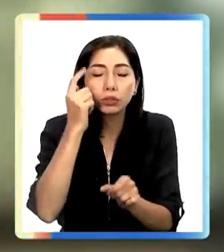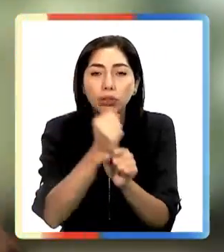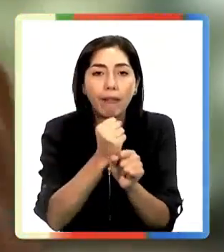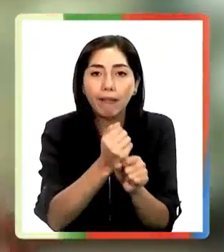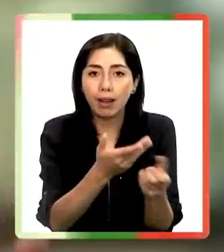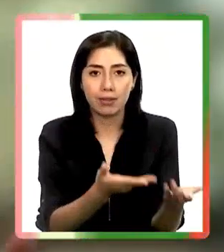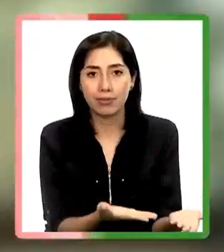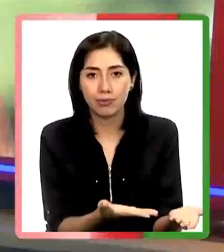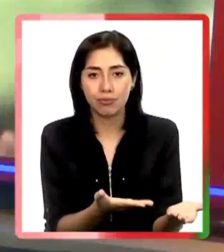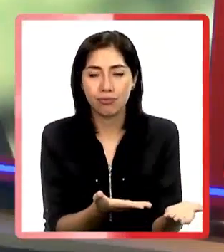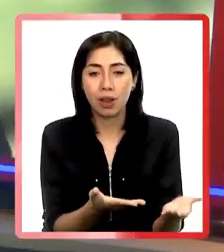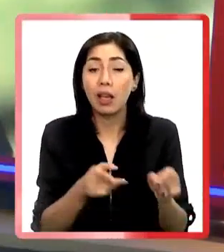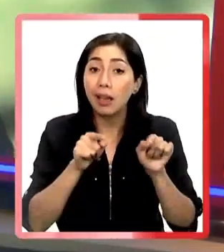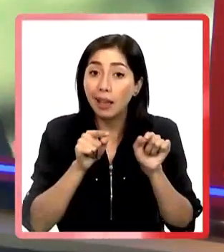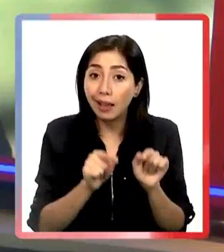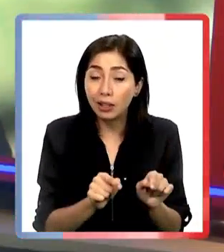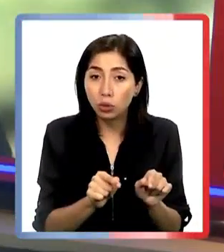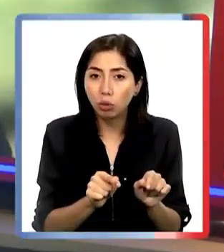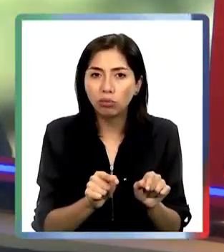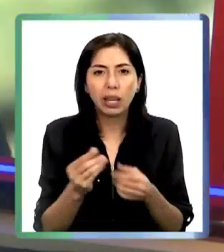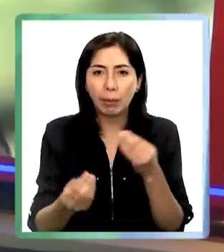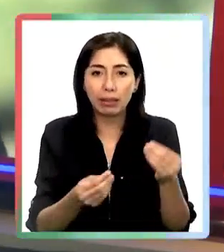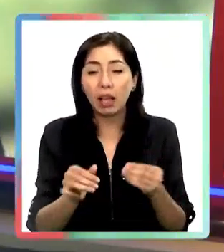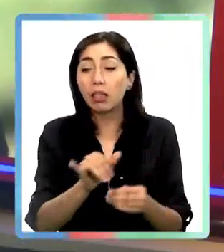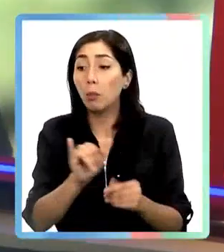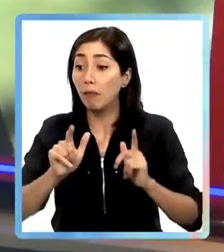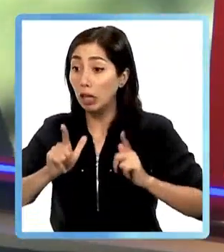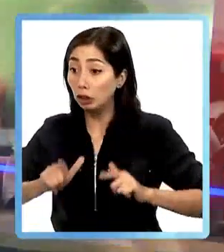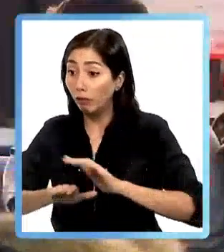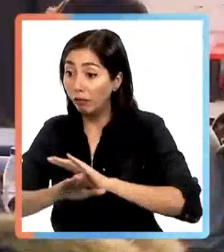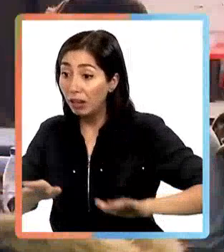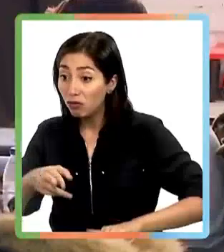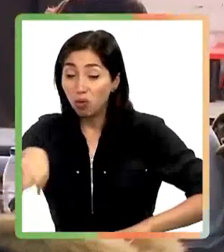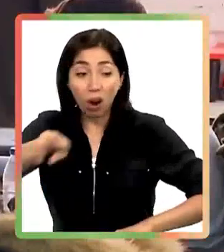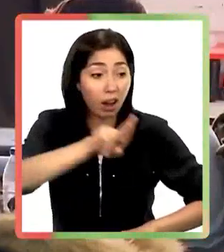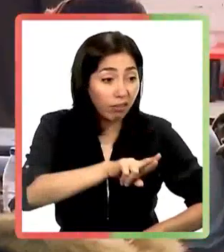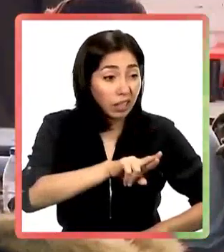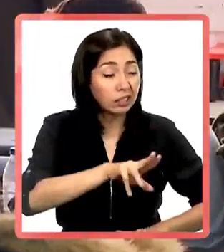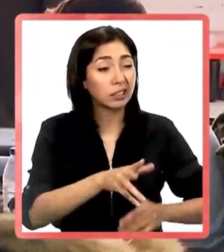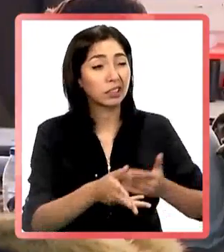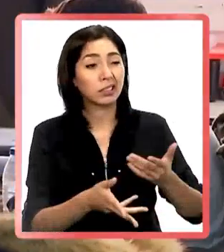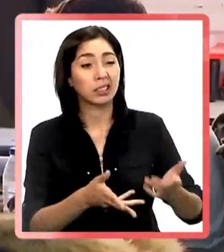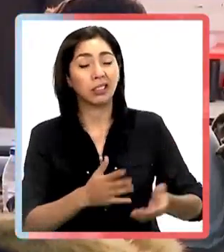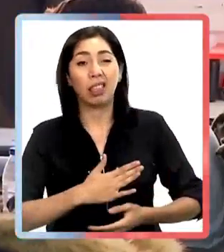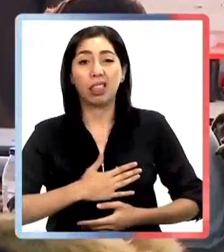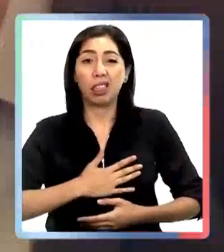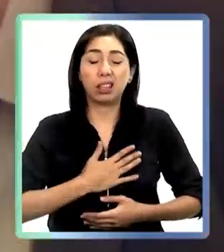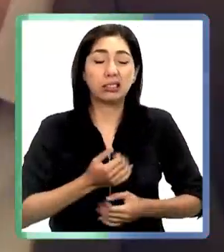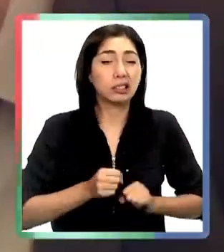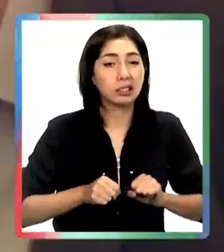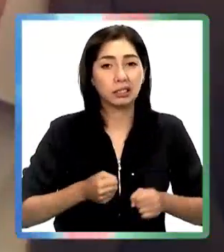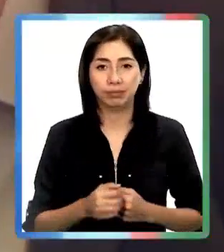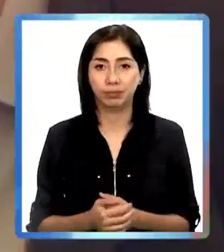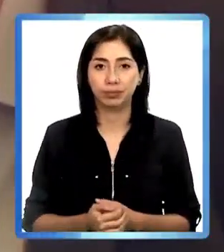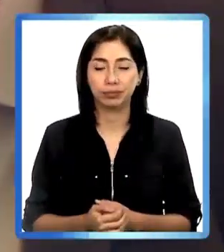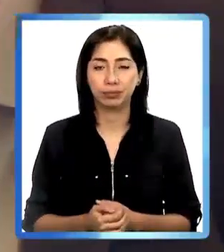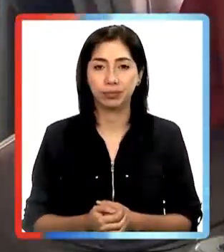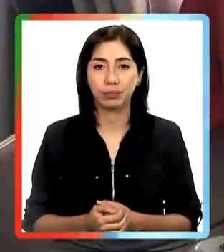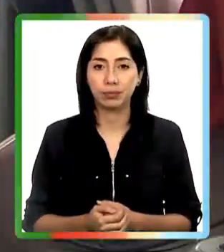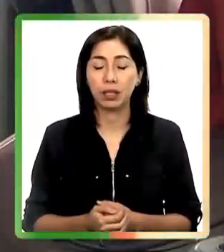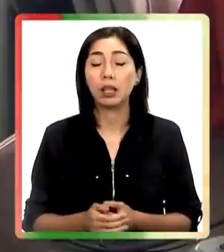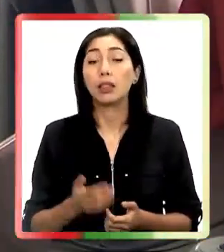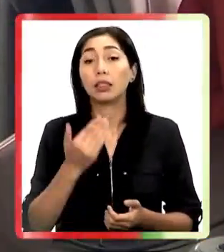eso también va a favorecer que el retorno vaya a ser con menos descanso y pueda generar mayores síntomas. Si